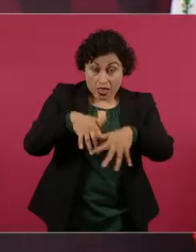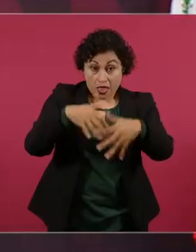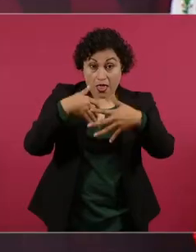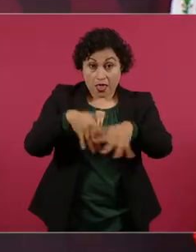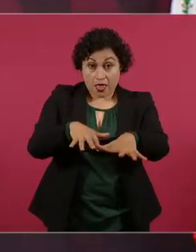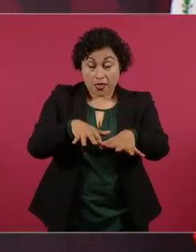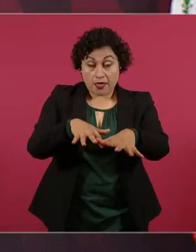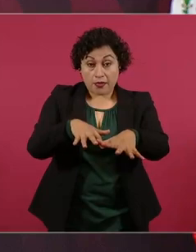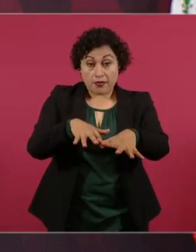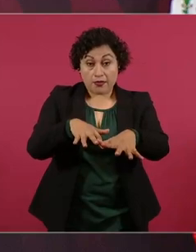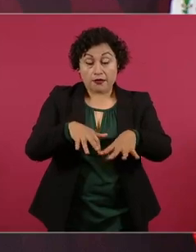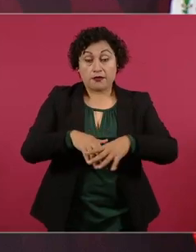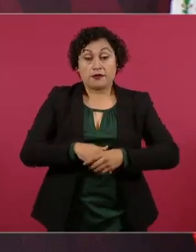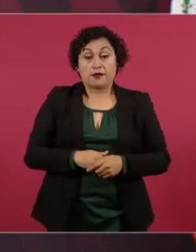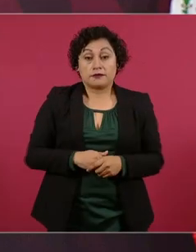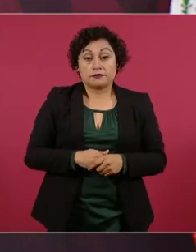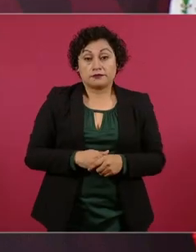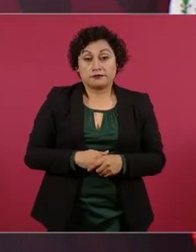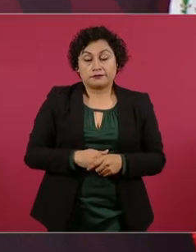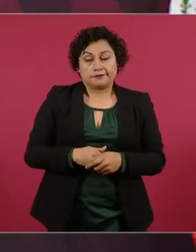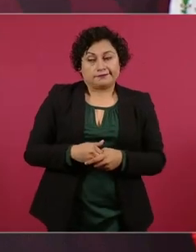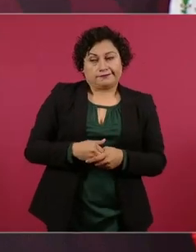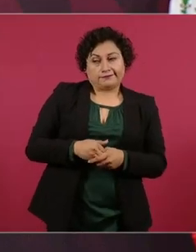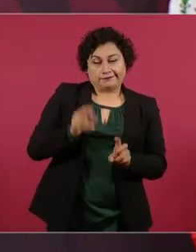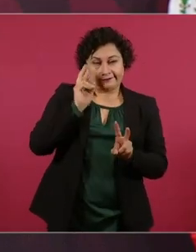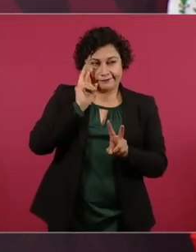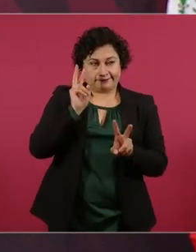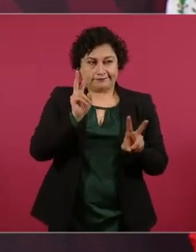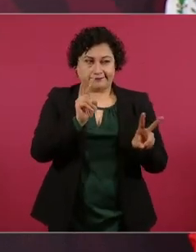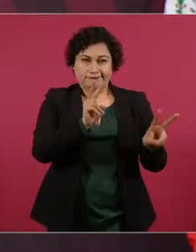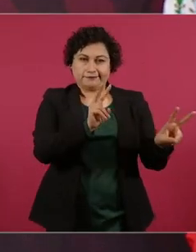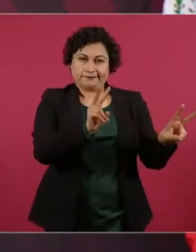ese pura gente